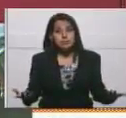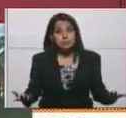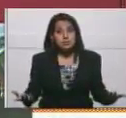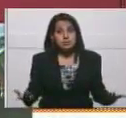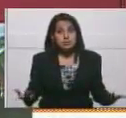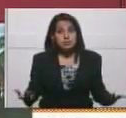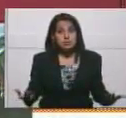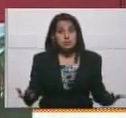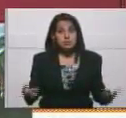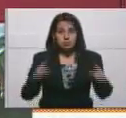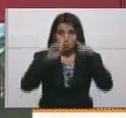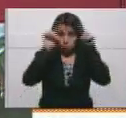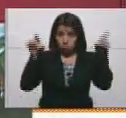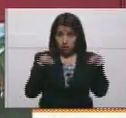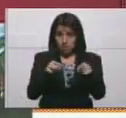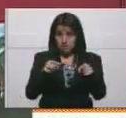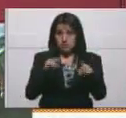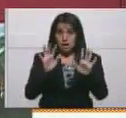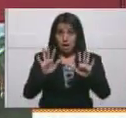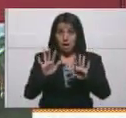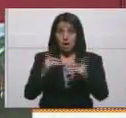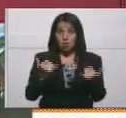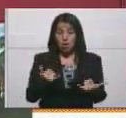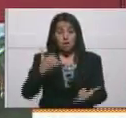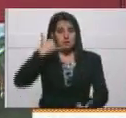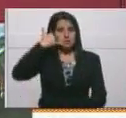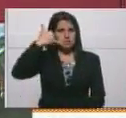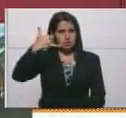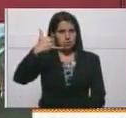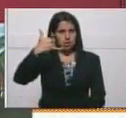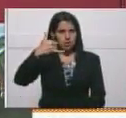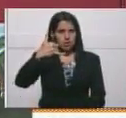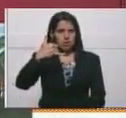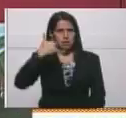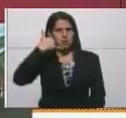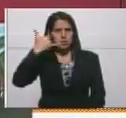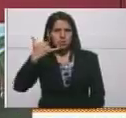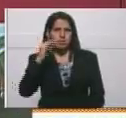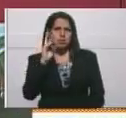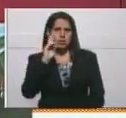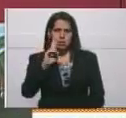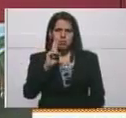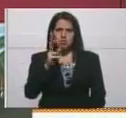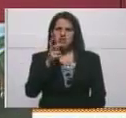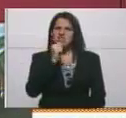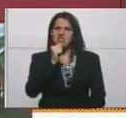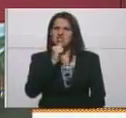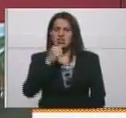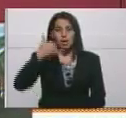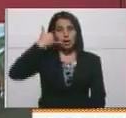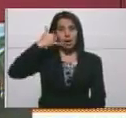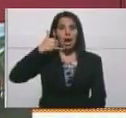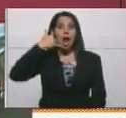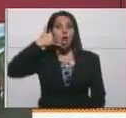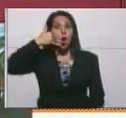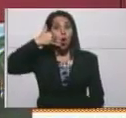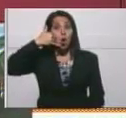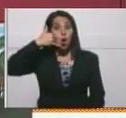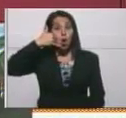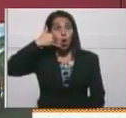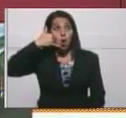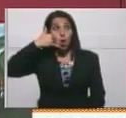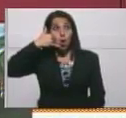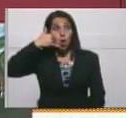Vamos a hacer un paréntesis porque yo tengo una llamada aquí. ¿La respondemos? Vamos a escuchar quién nos llama. ¿Aló?